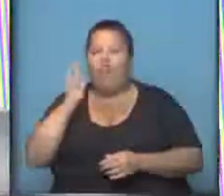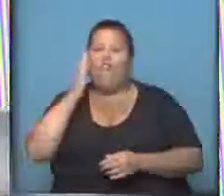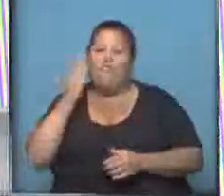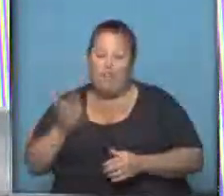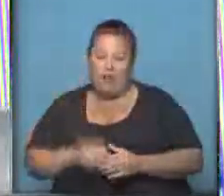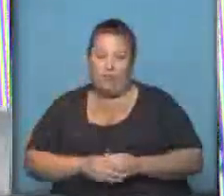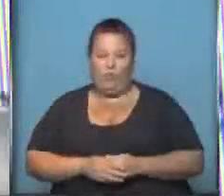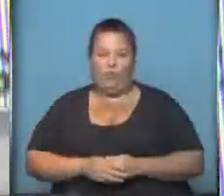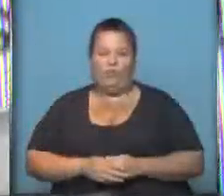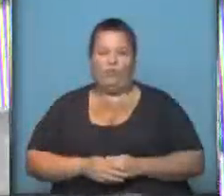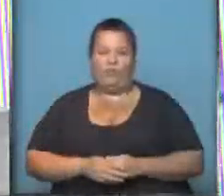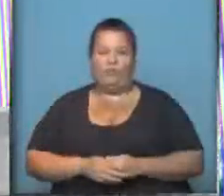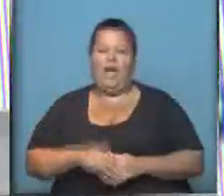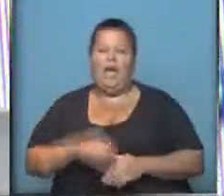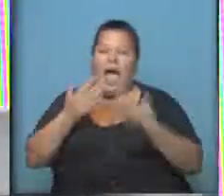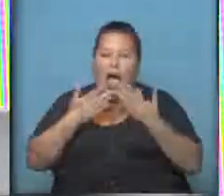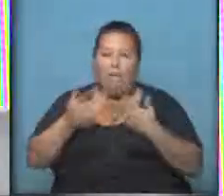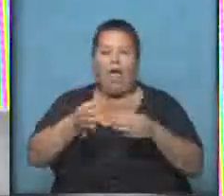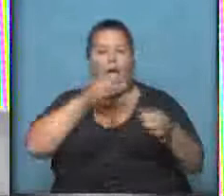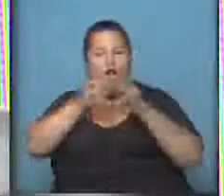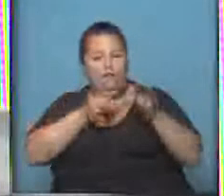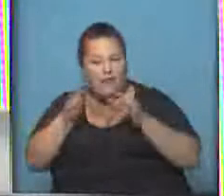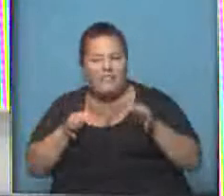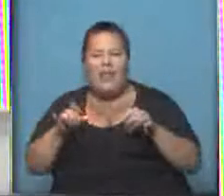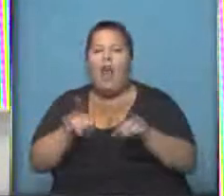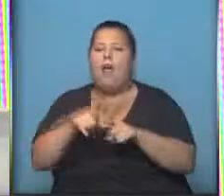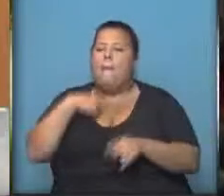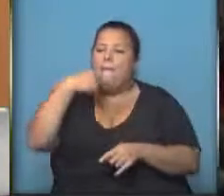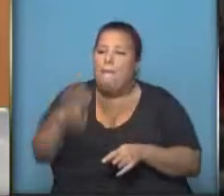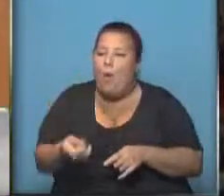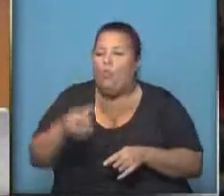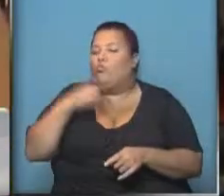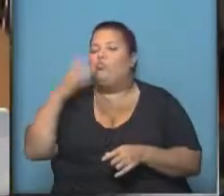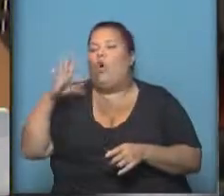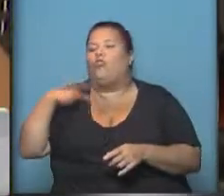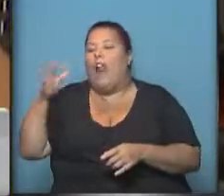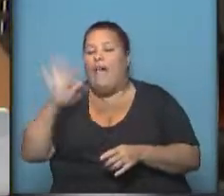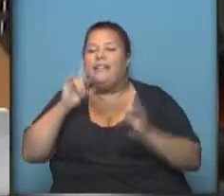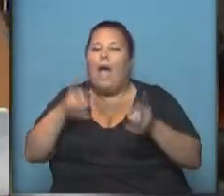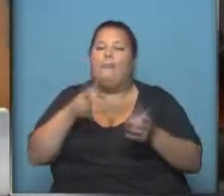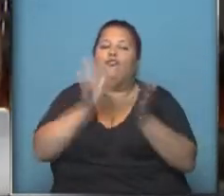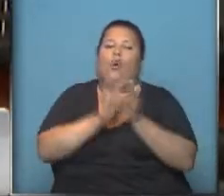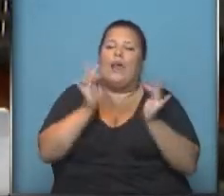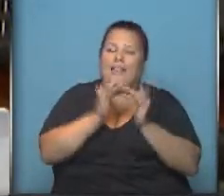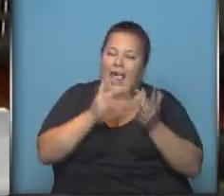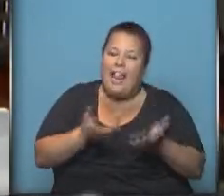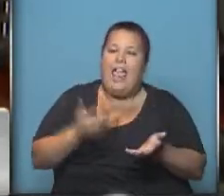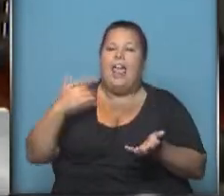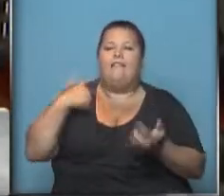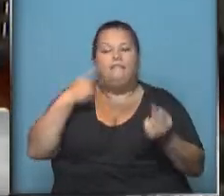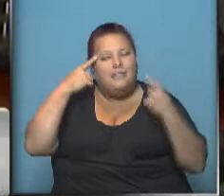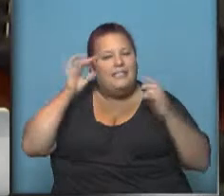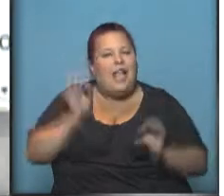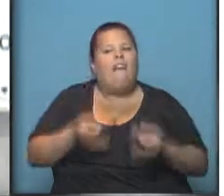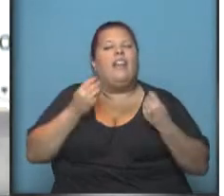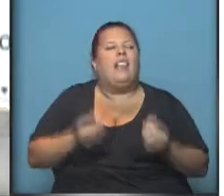sociales hablar dialogar lo mismo que le preguntamos en la vida real preguntárselo también para la vida virtual tener conciencia